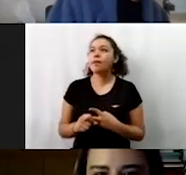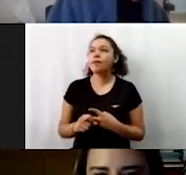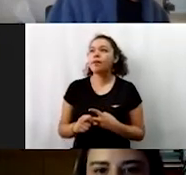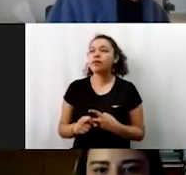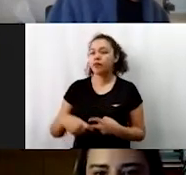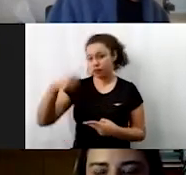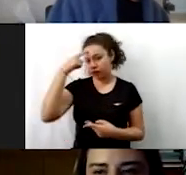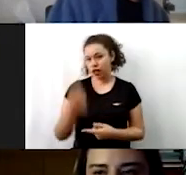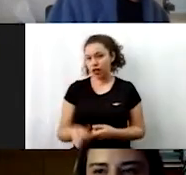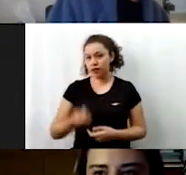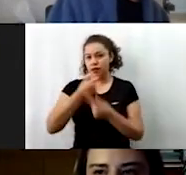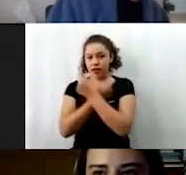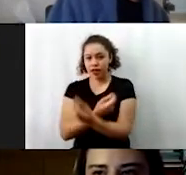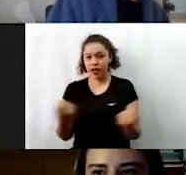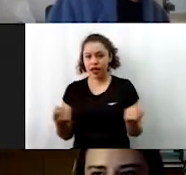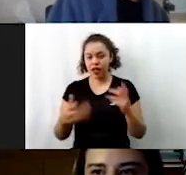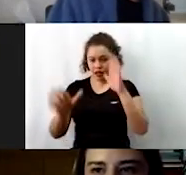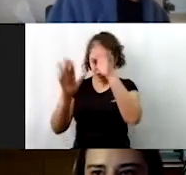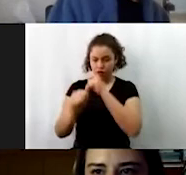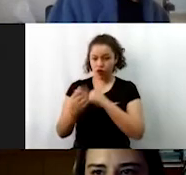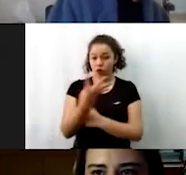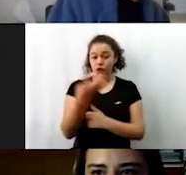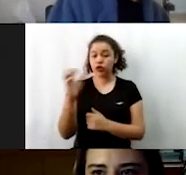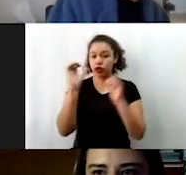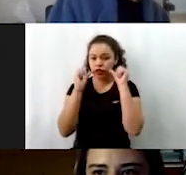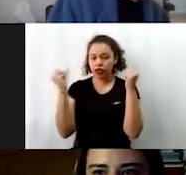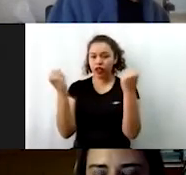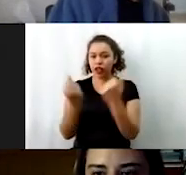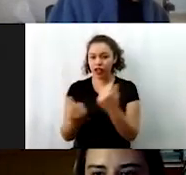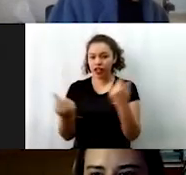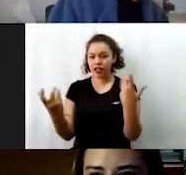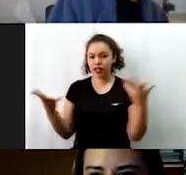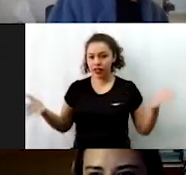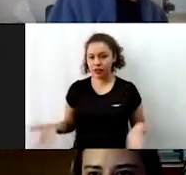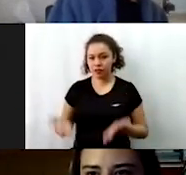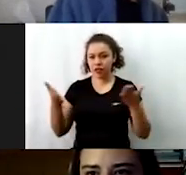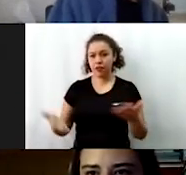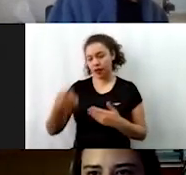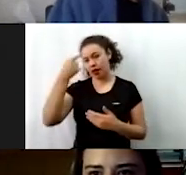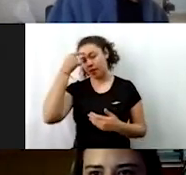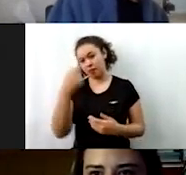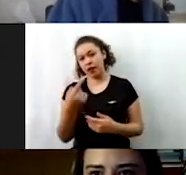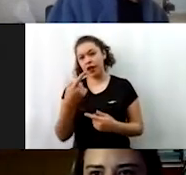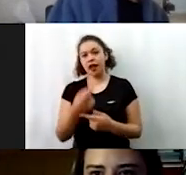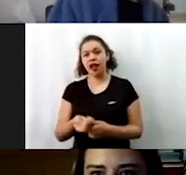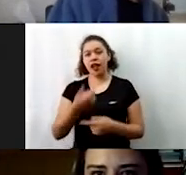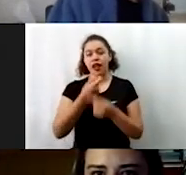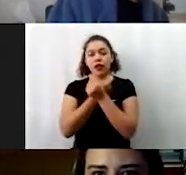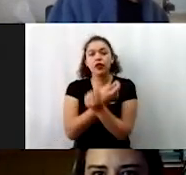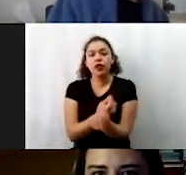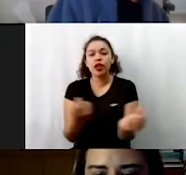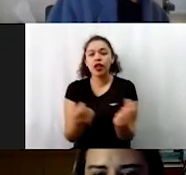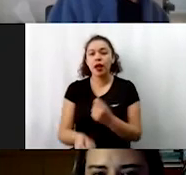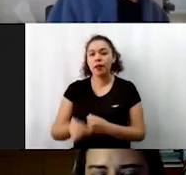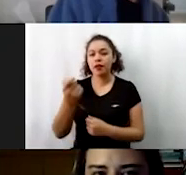somos más de 400 organizaciones que trabajamos a favor de la primera infancia y que estamos dentro